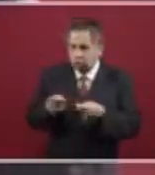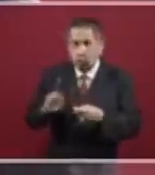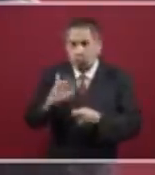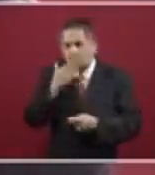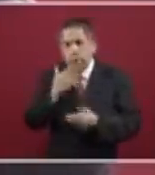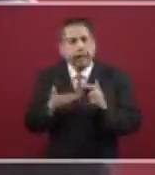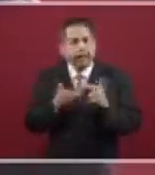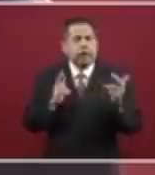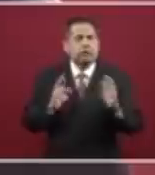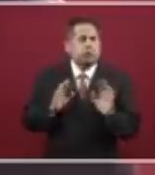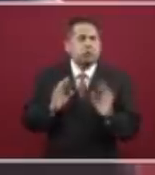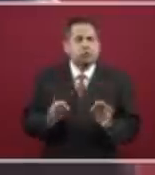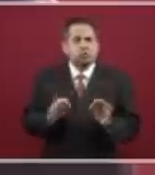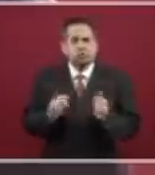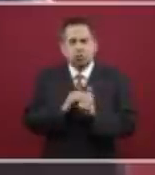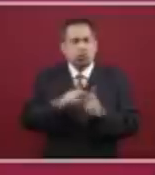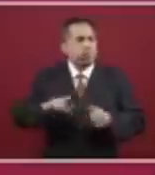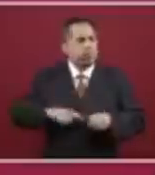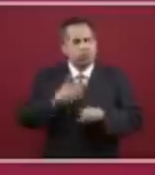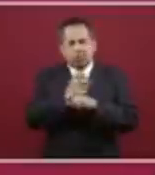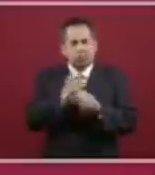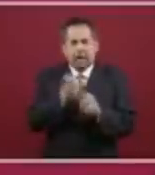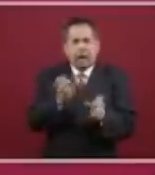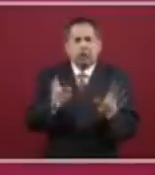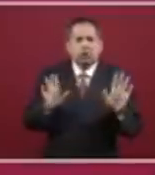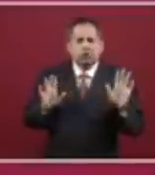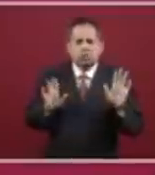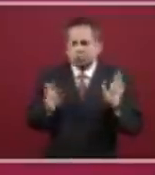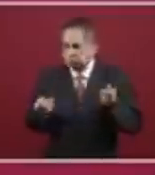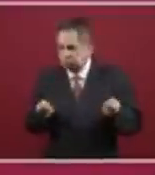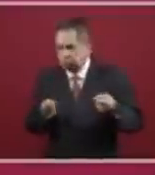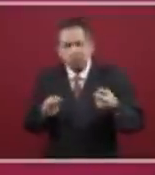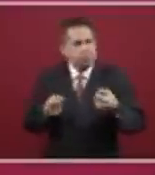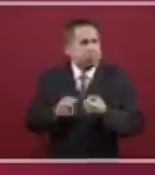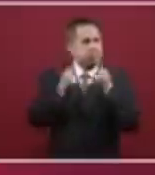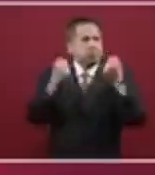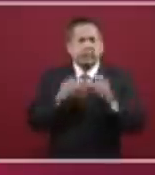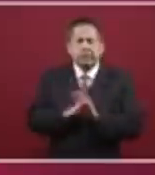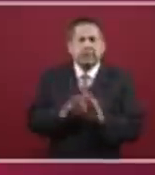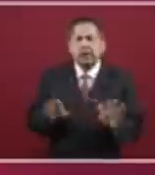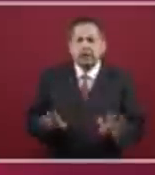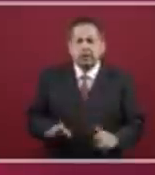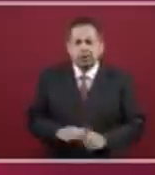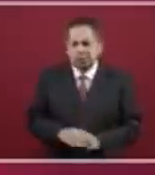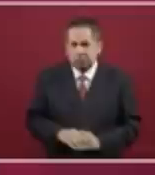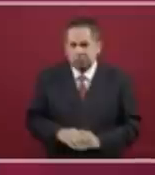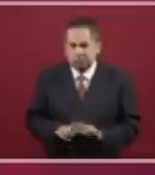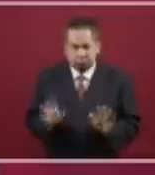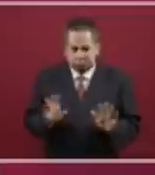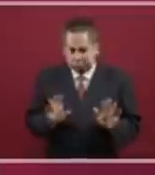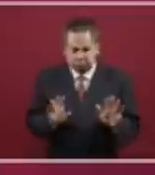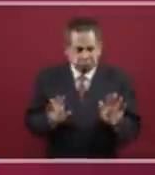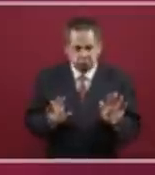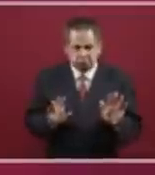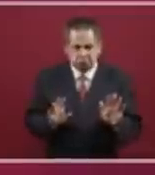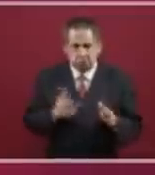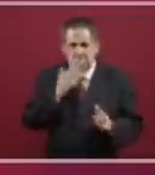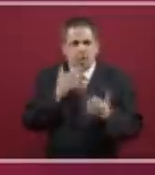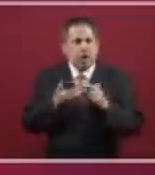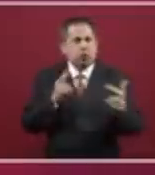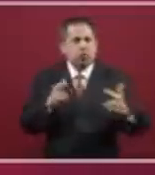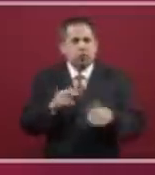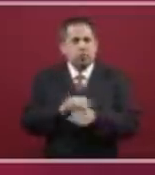buena relación con el gobierno de Estados Unidos, no pelearnos, una relación de